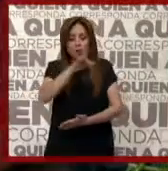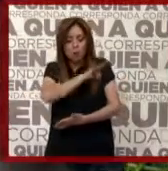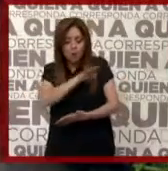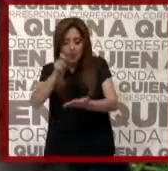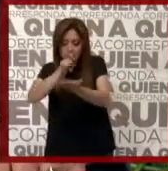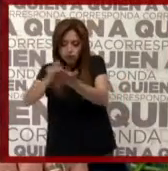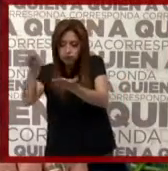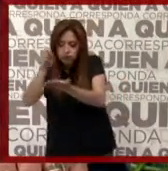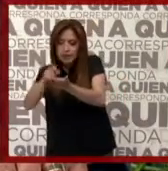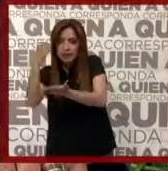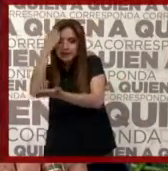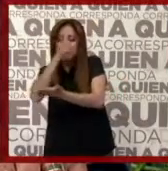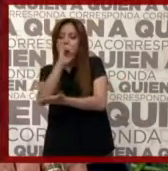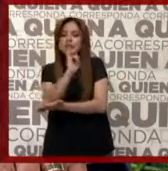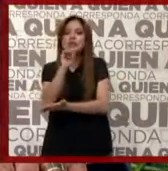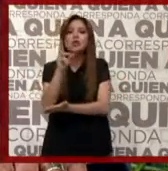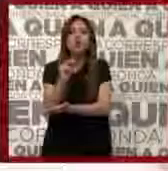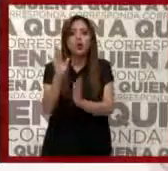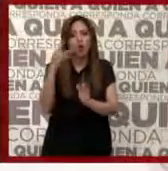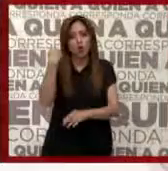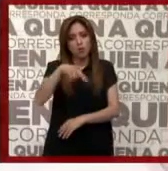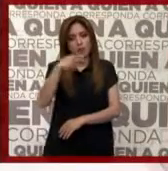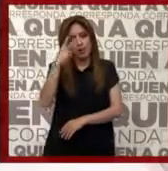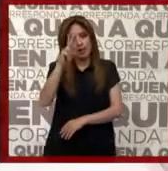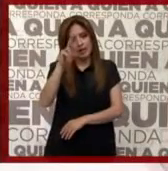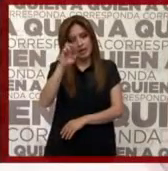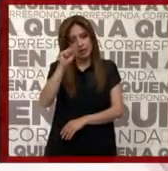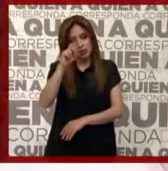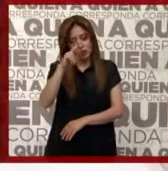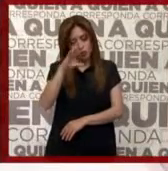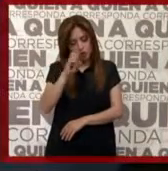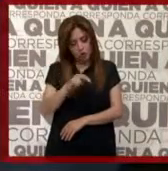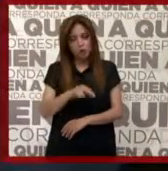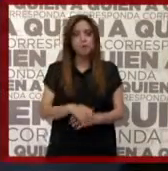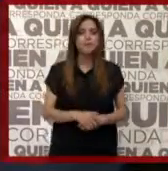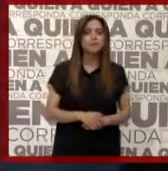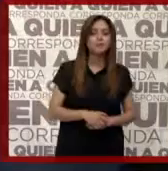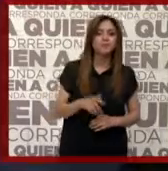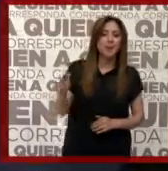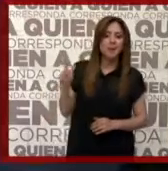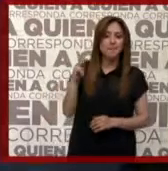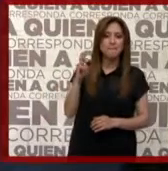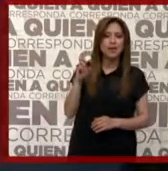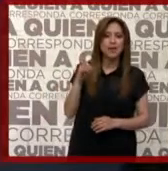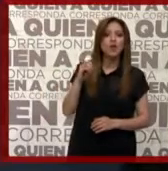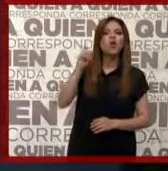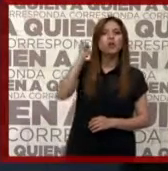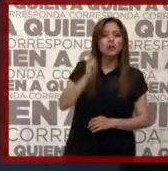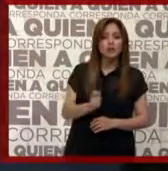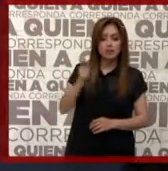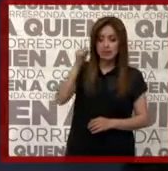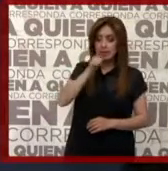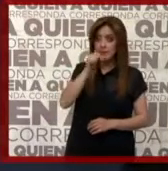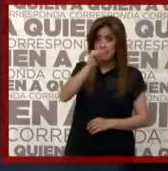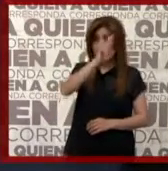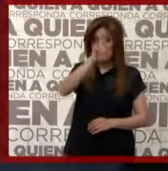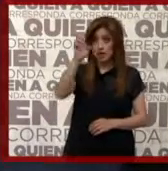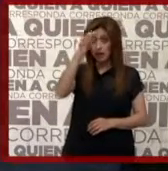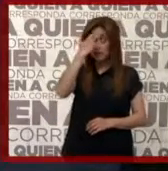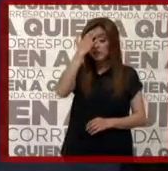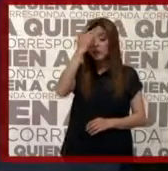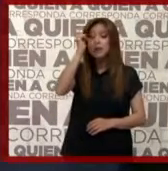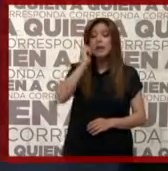corresponde a la que salga decía pedro ferriz el mejor reconocimiento siempre será de tu gremio que pases canción pedro